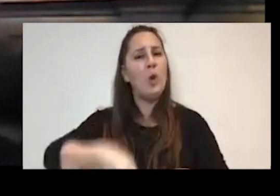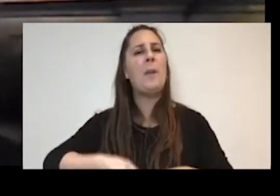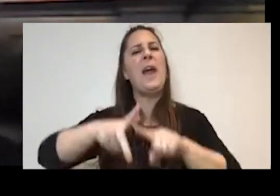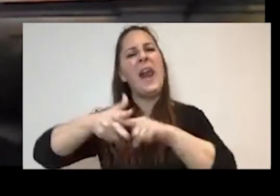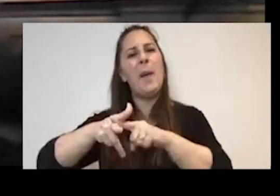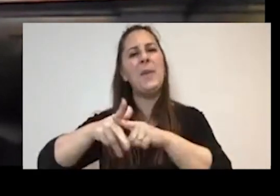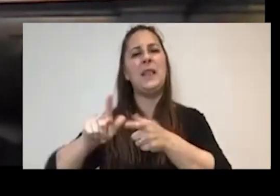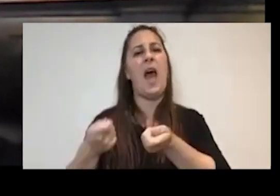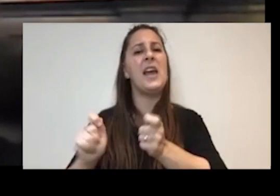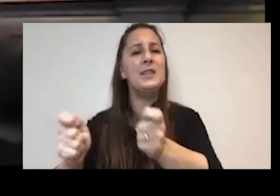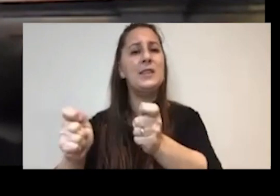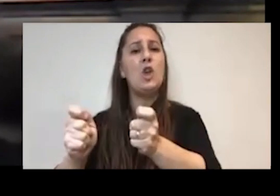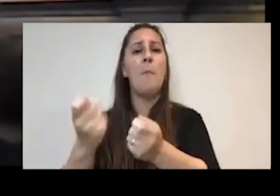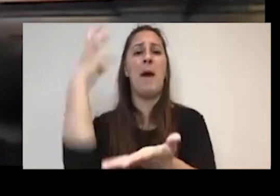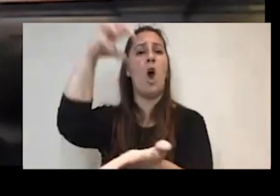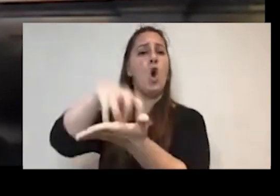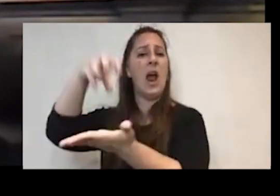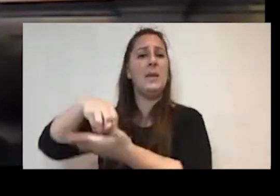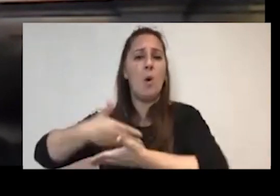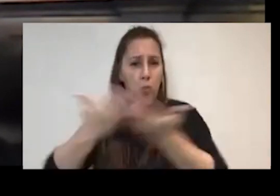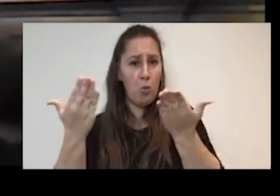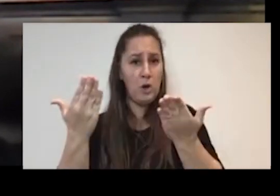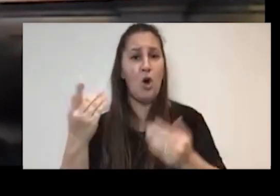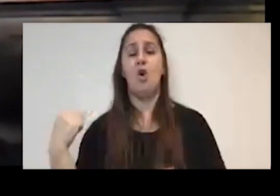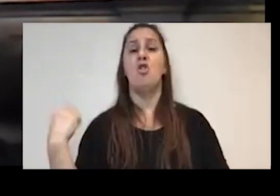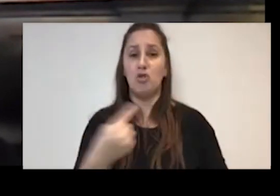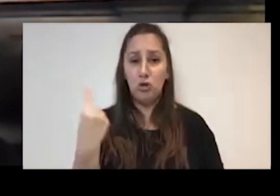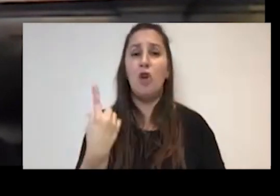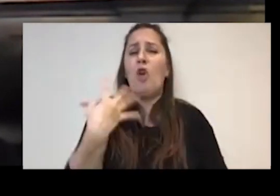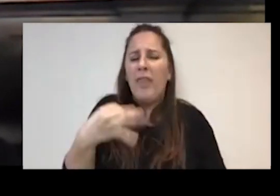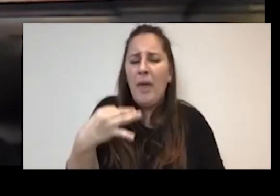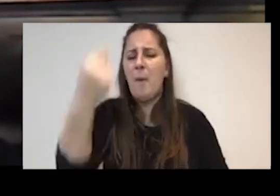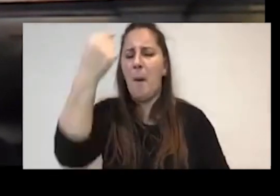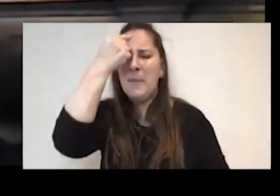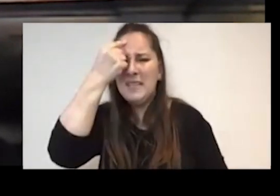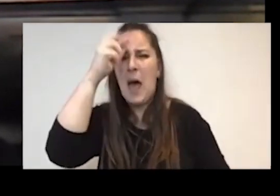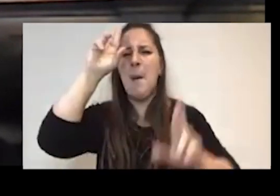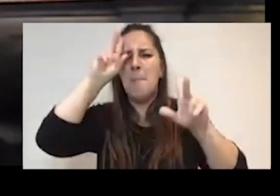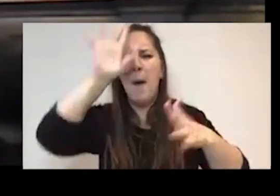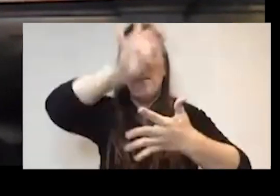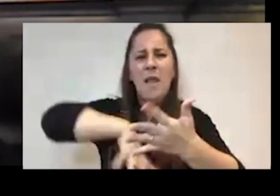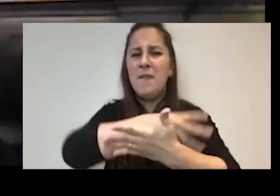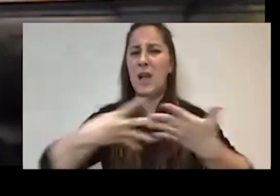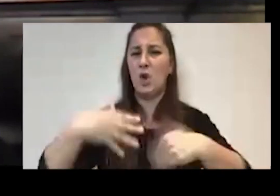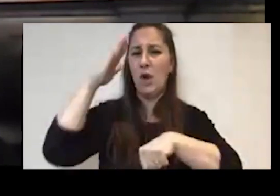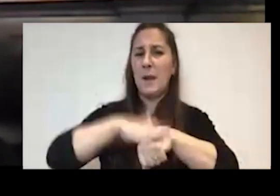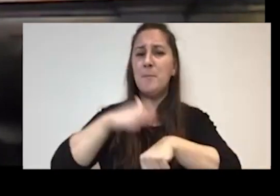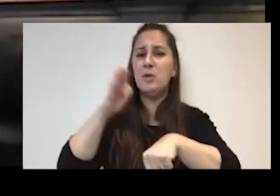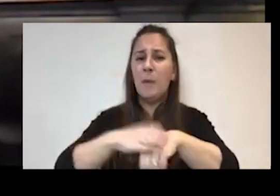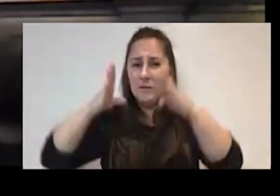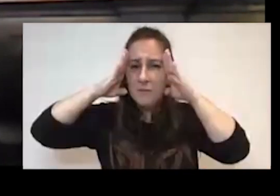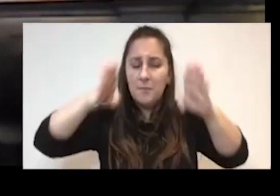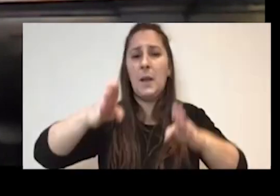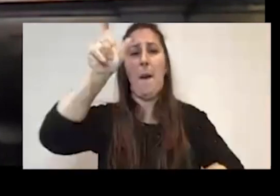de gestión para los organismos públicos que tenemos que diseñar e implementar políticas públicas orientadas a